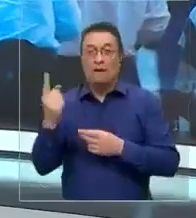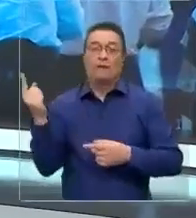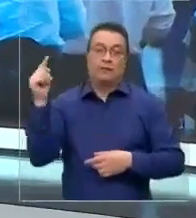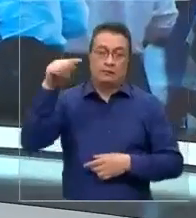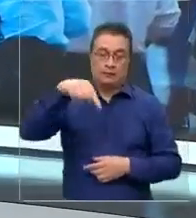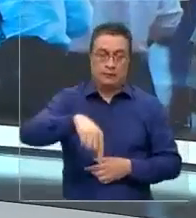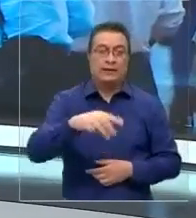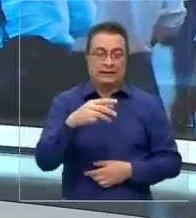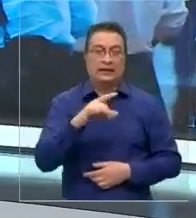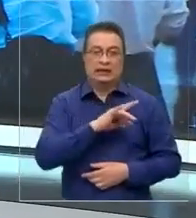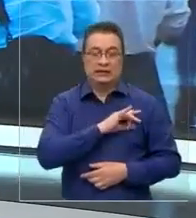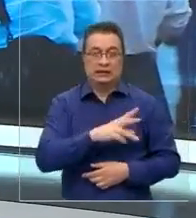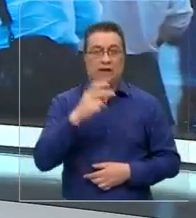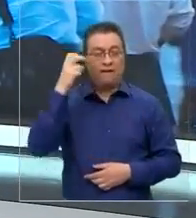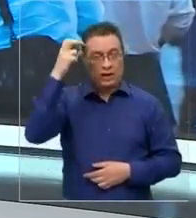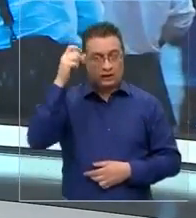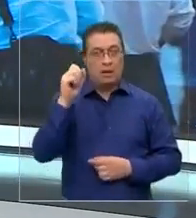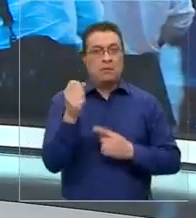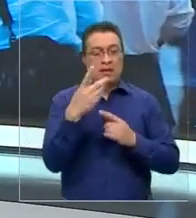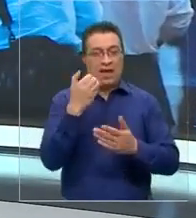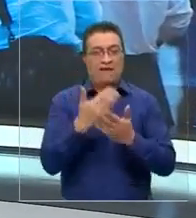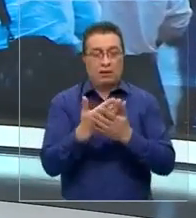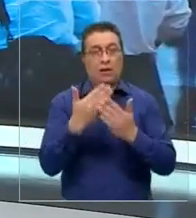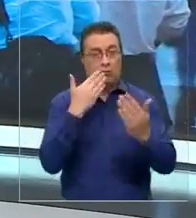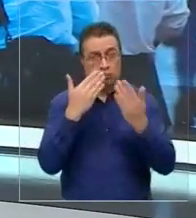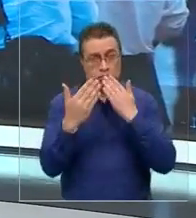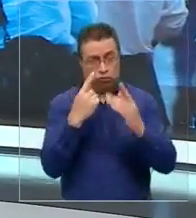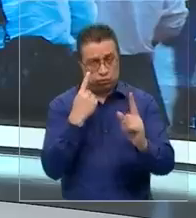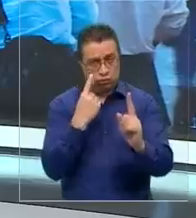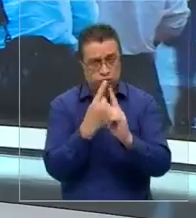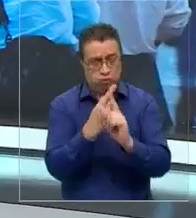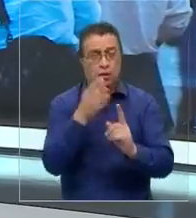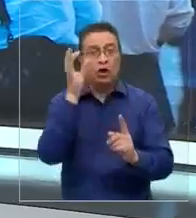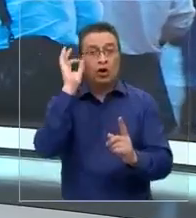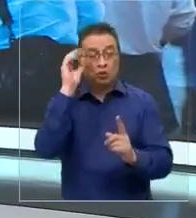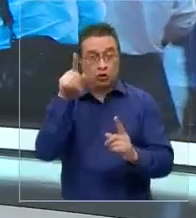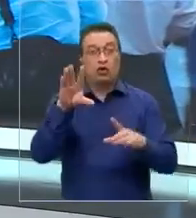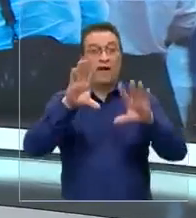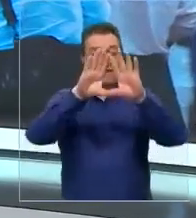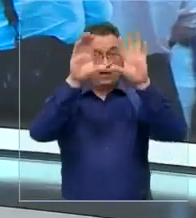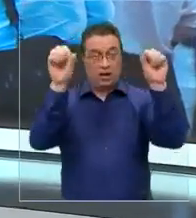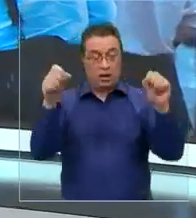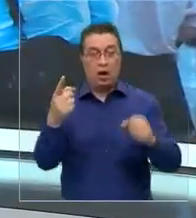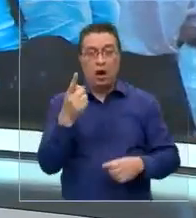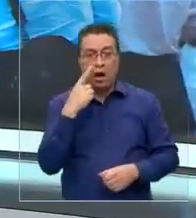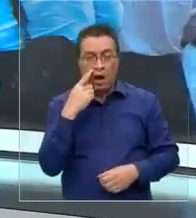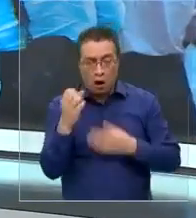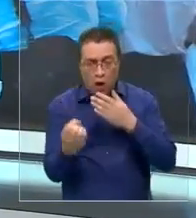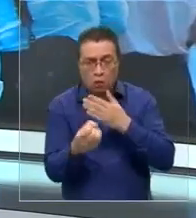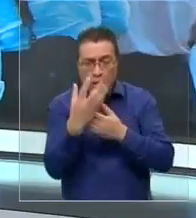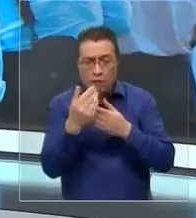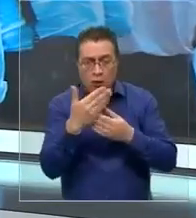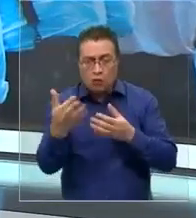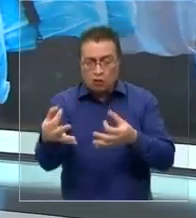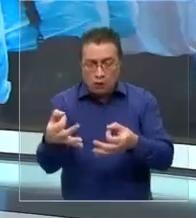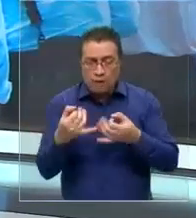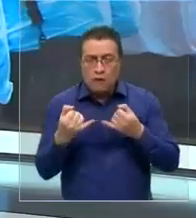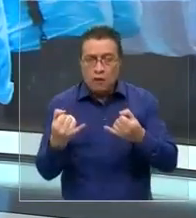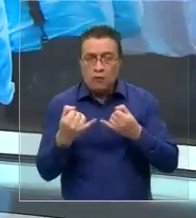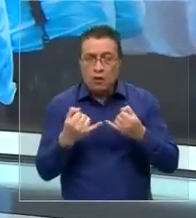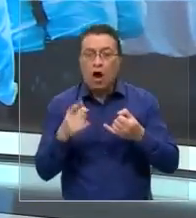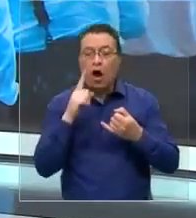Chile, por primera vez desde Brasil. Conversamos con ella después de la reunión que tuvo en la fiscalía, donde conoció nuevos antecedentes y